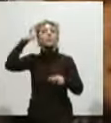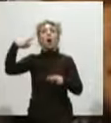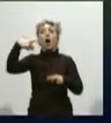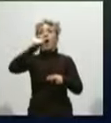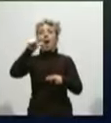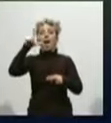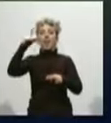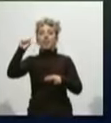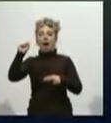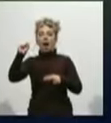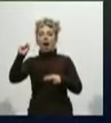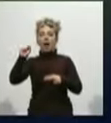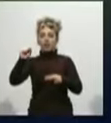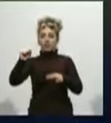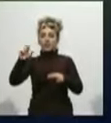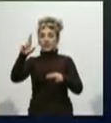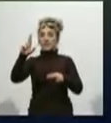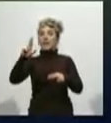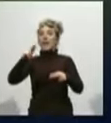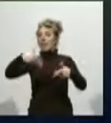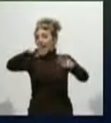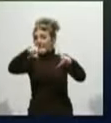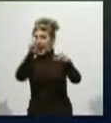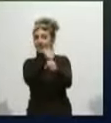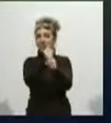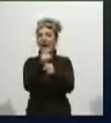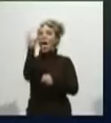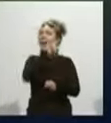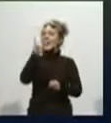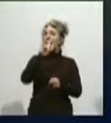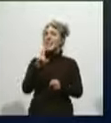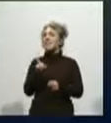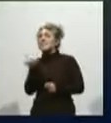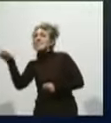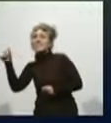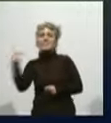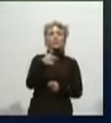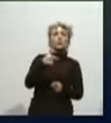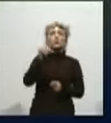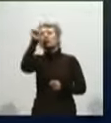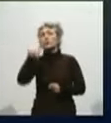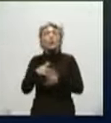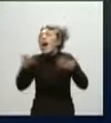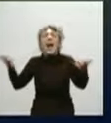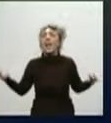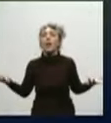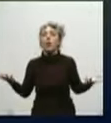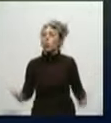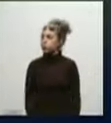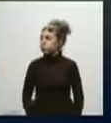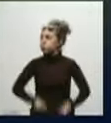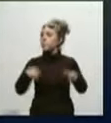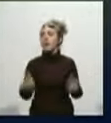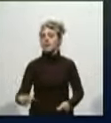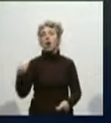Dice, ya, déjalo que trabaje. Dice, pues sí, somos de Canarias. Y el chino, ¿Canaria oriental o Canaria occidental? Y el yacoño que preguntó, dice, mira,